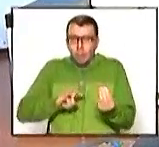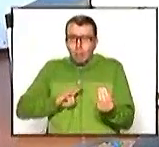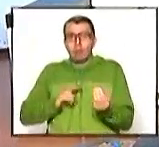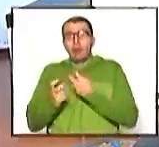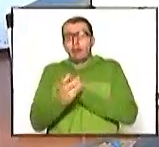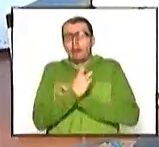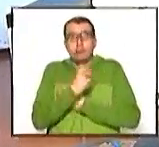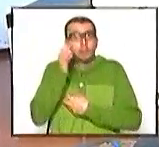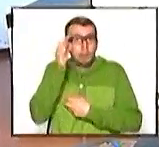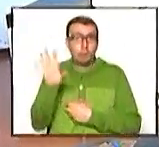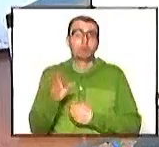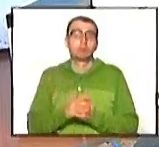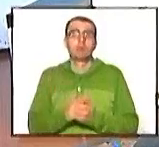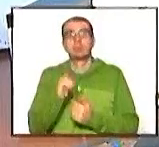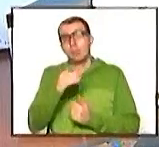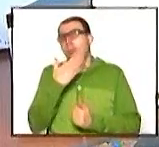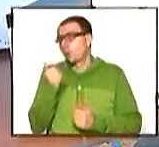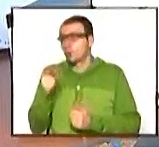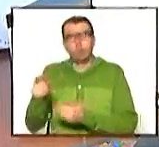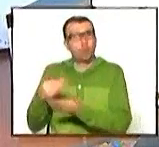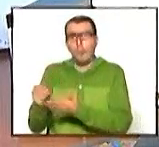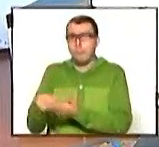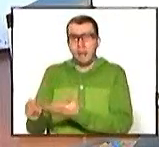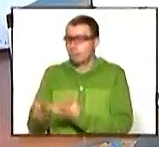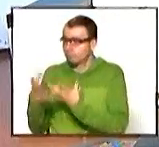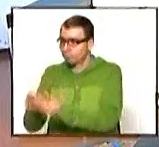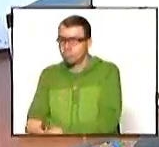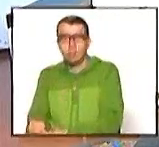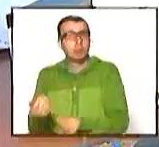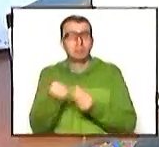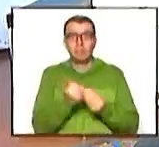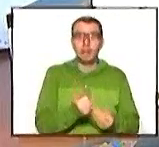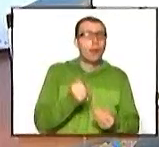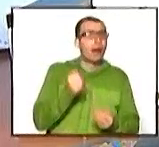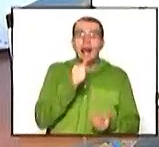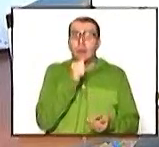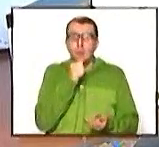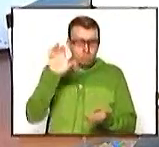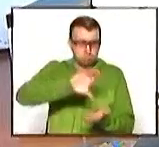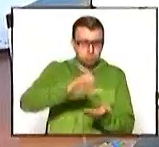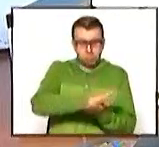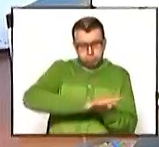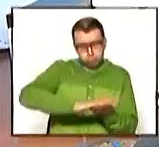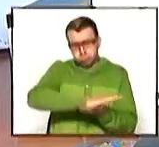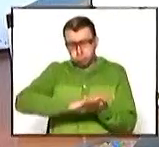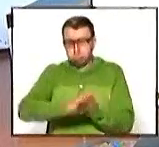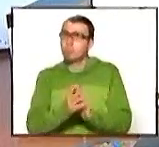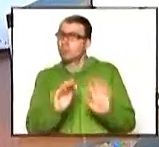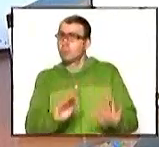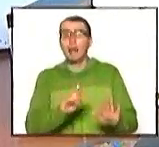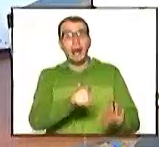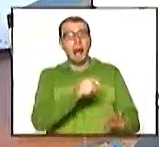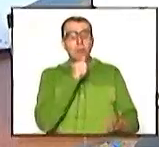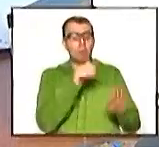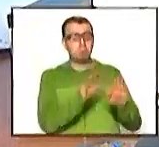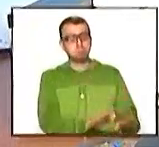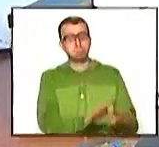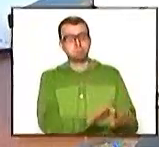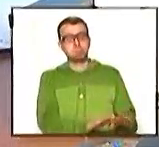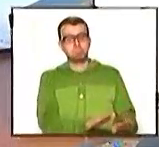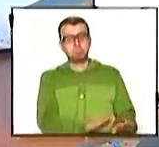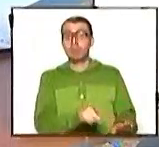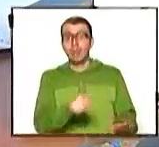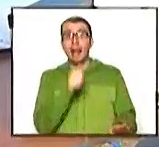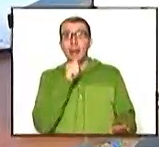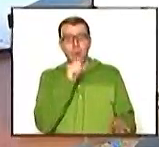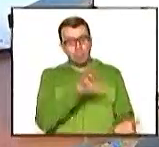Entonces ustedes compren el alpiste, lo van a lavar bien, lo ponen a remojar, al día siguiente botan el agua con